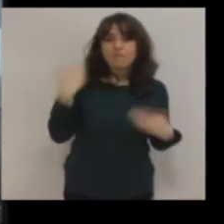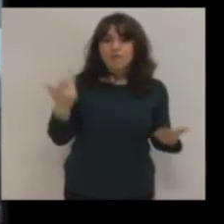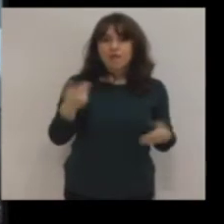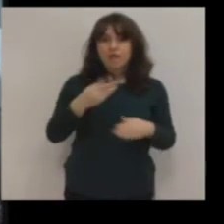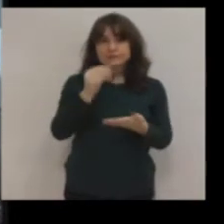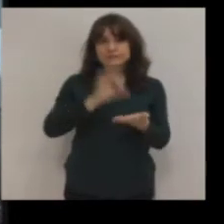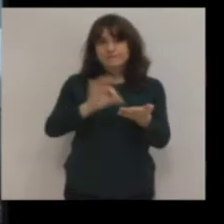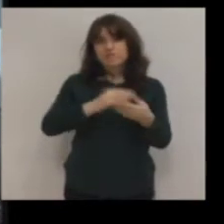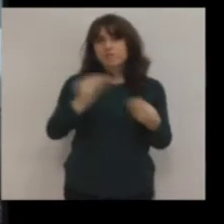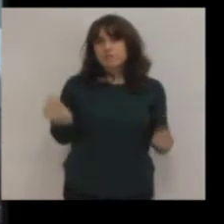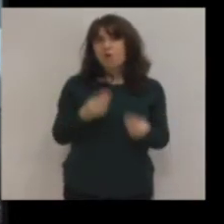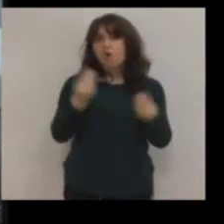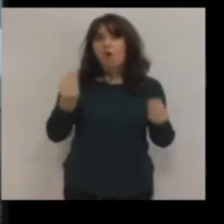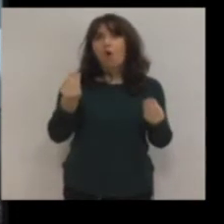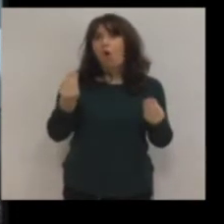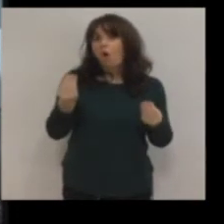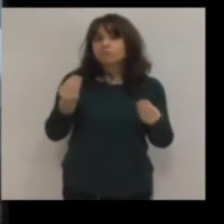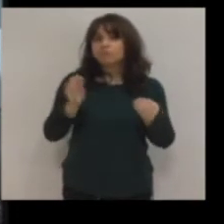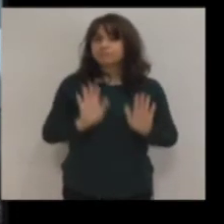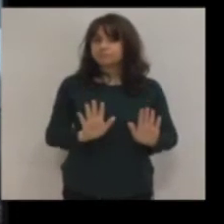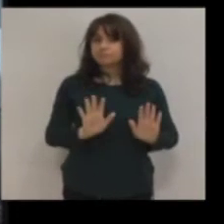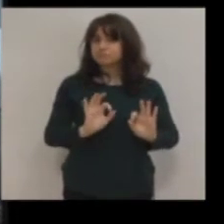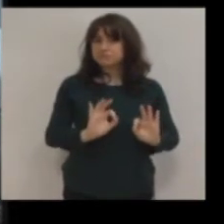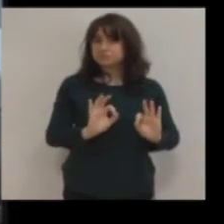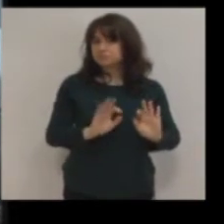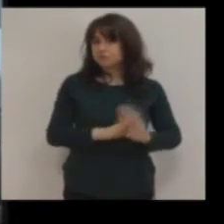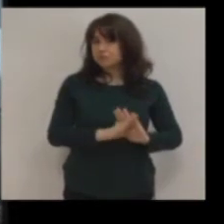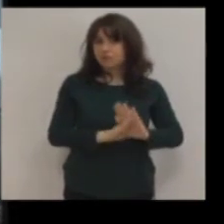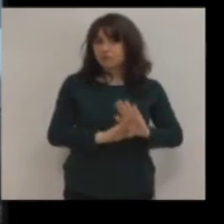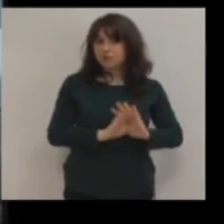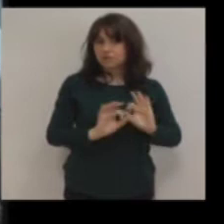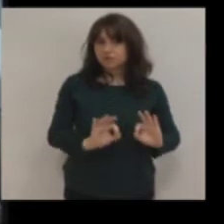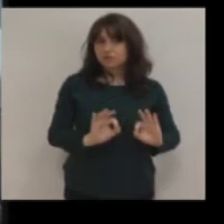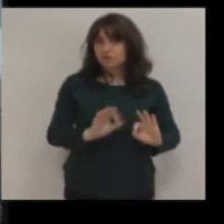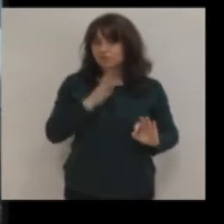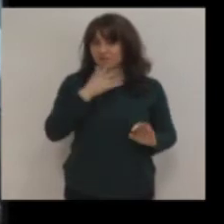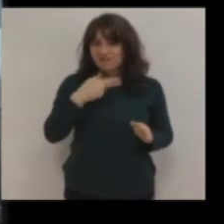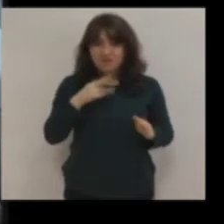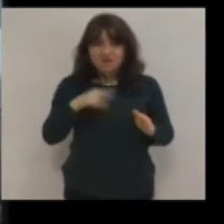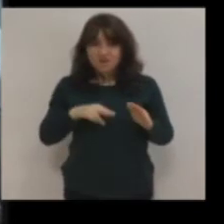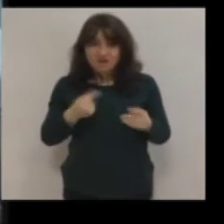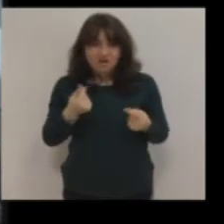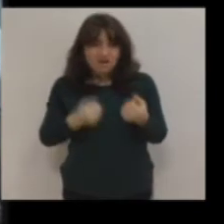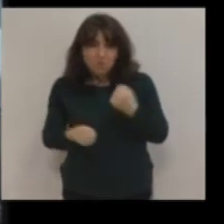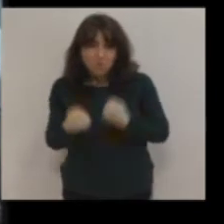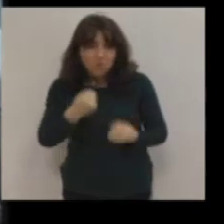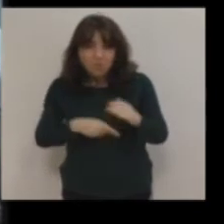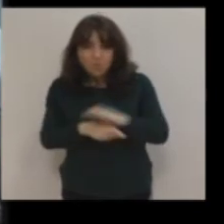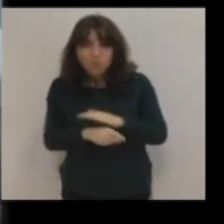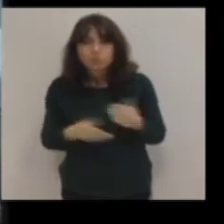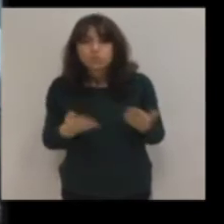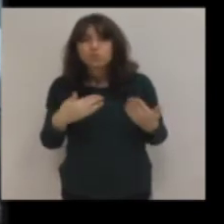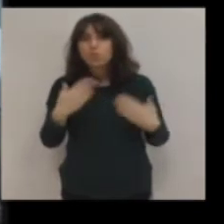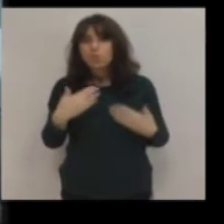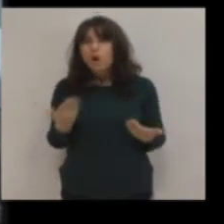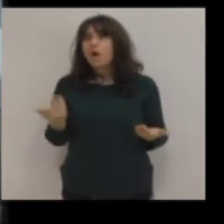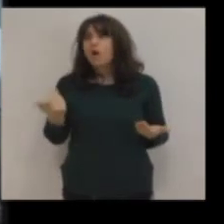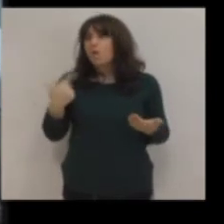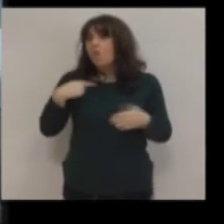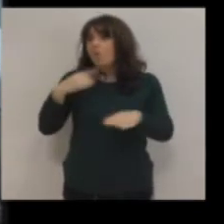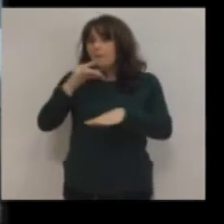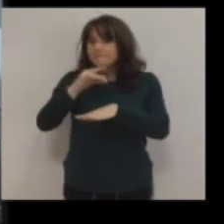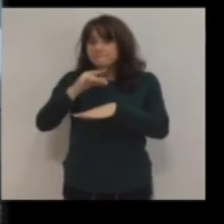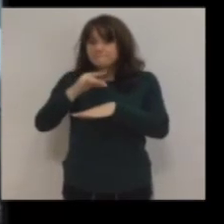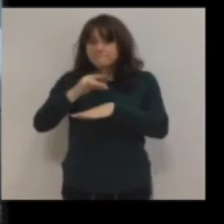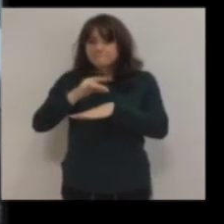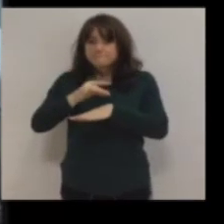la demarcación y planta como está, que es que no hay recursos, ni el fiscal está allí, ni a veces el médico forense, y el que está es el juez